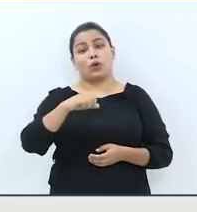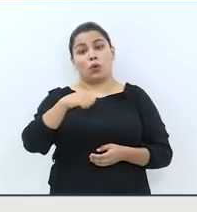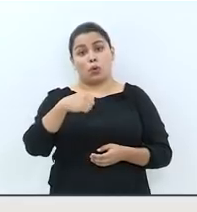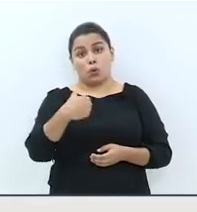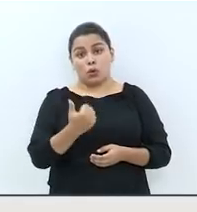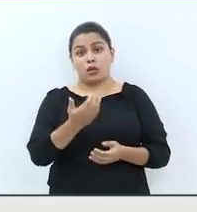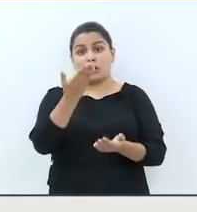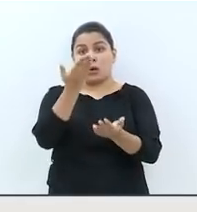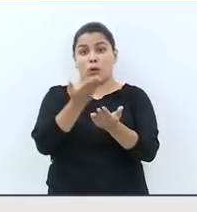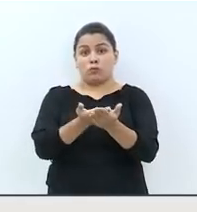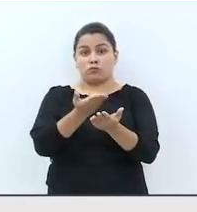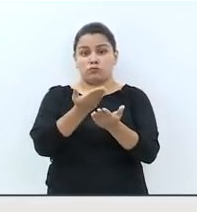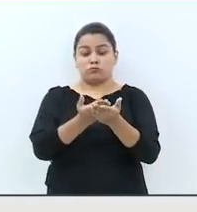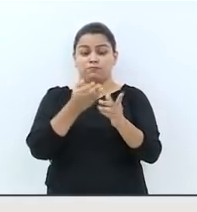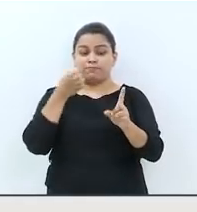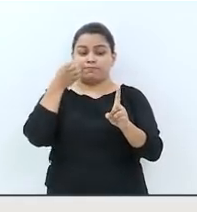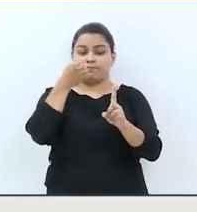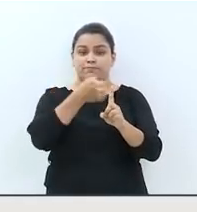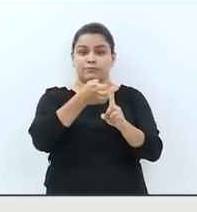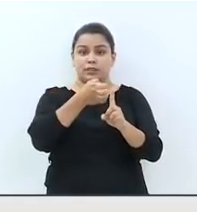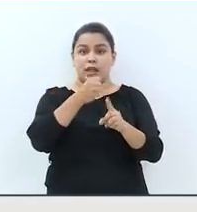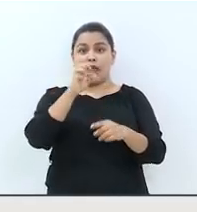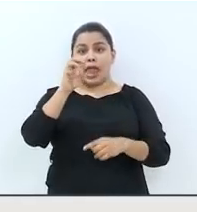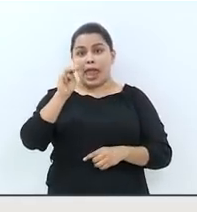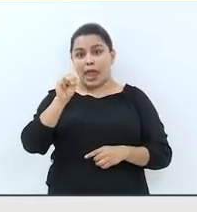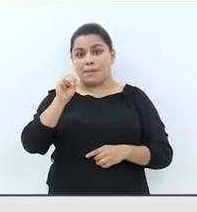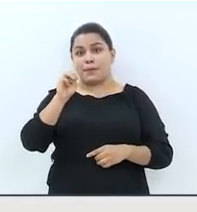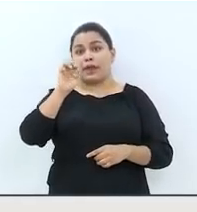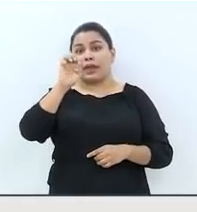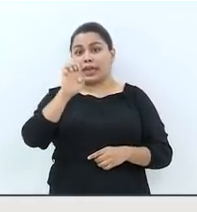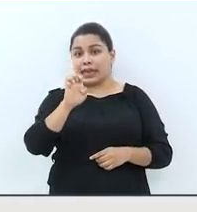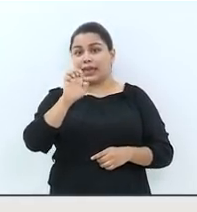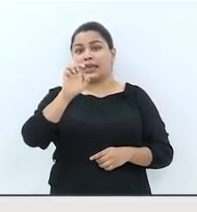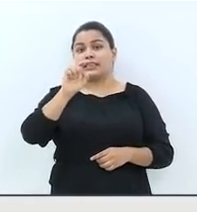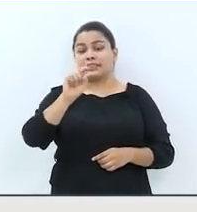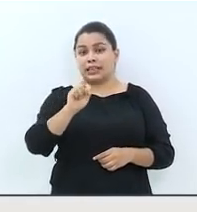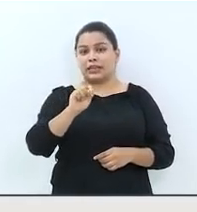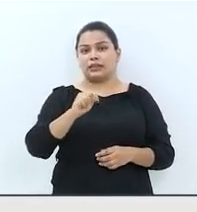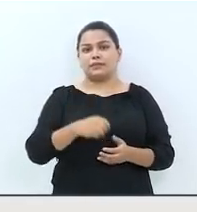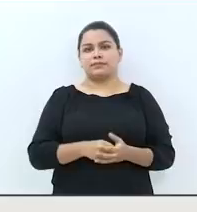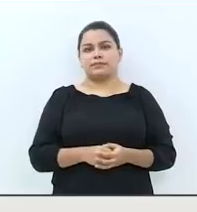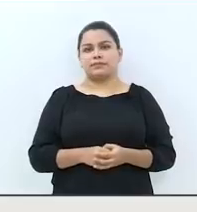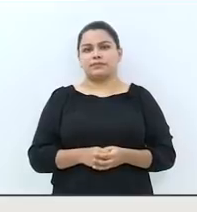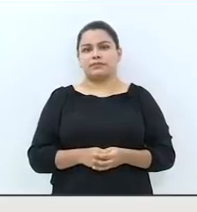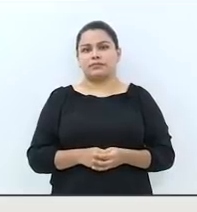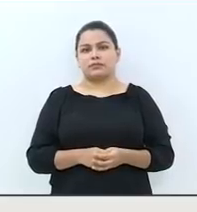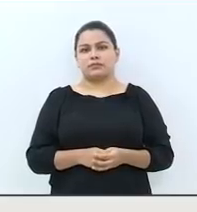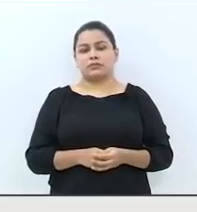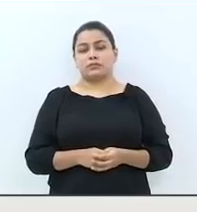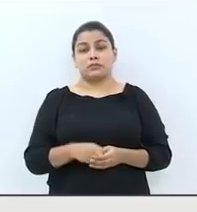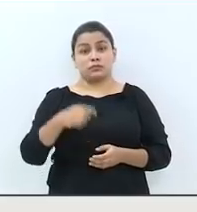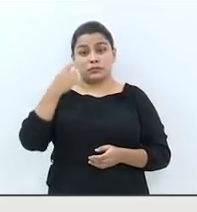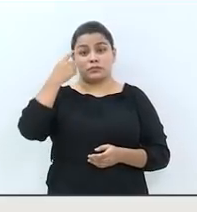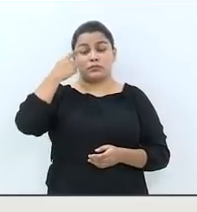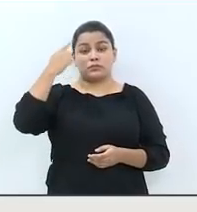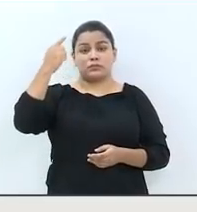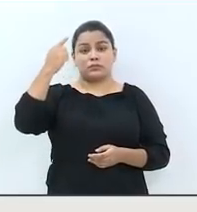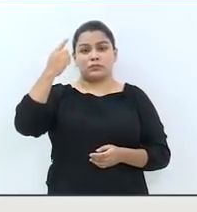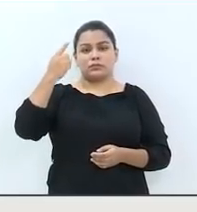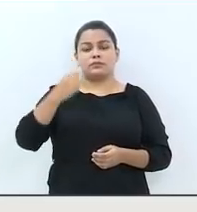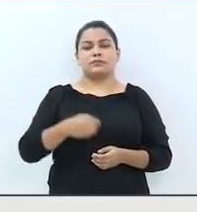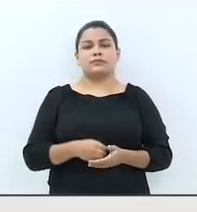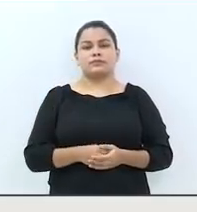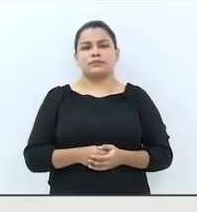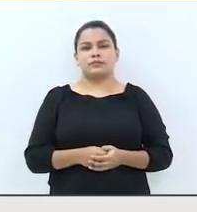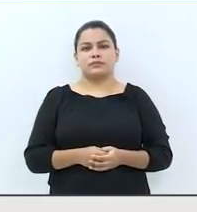o al otro enfoque, que es el MET? Si me lo permiten, voy a destacar un punto que llevamos pues como en común, que